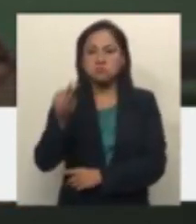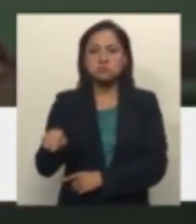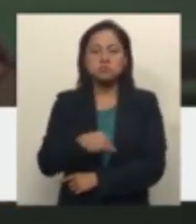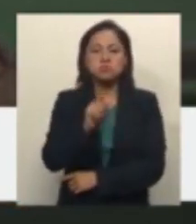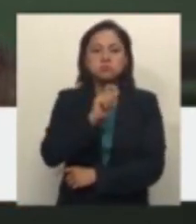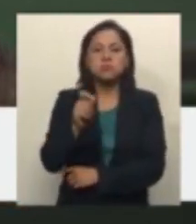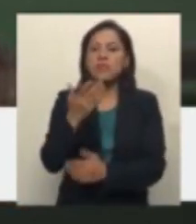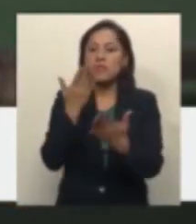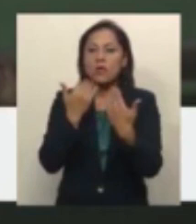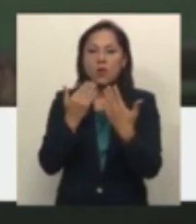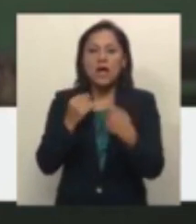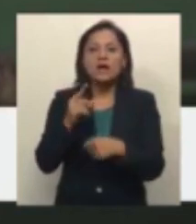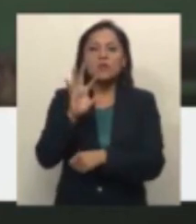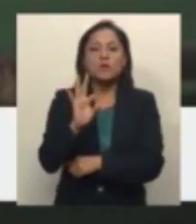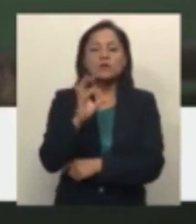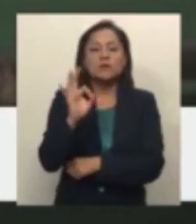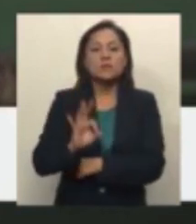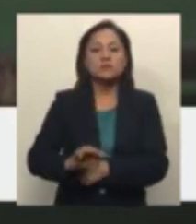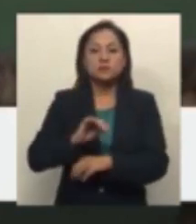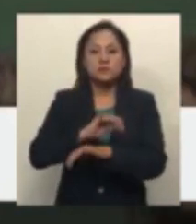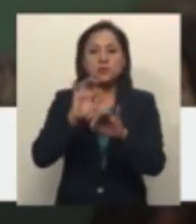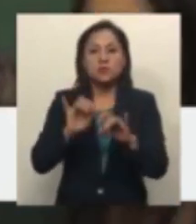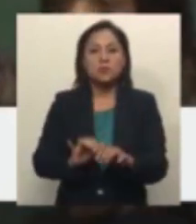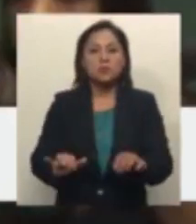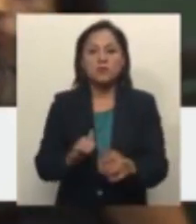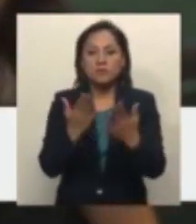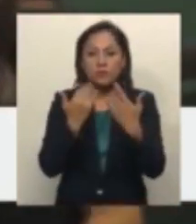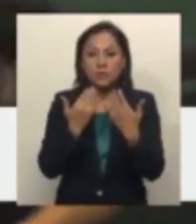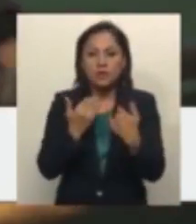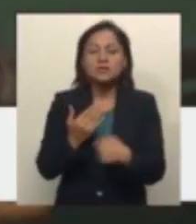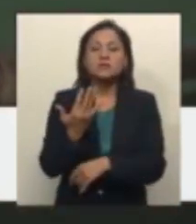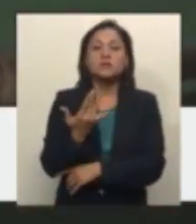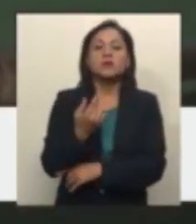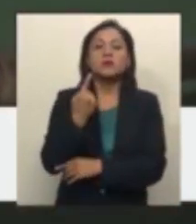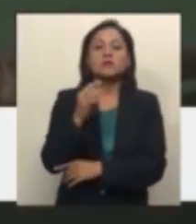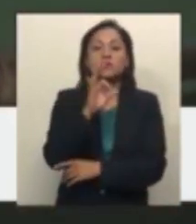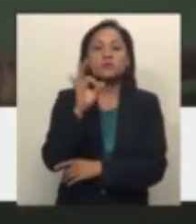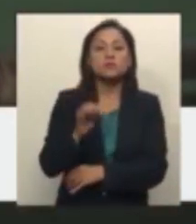de computadoras, 61% carecen de internet,